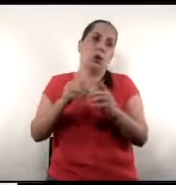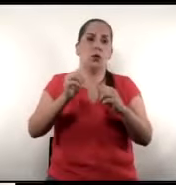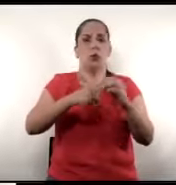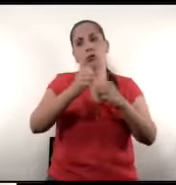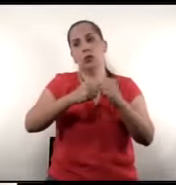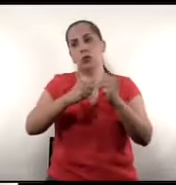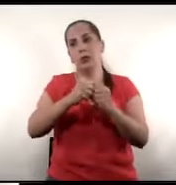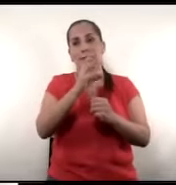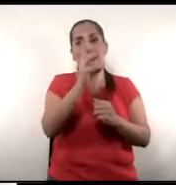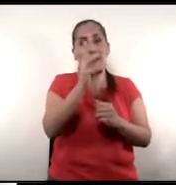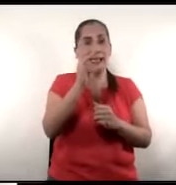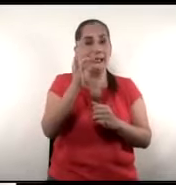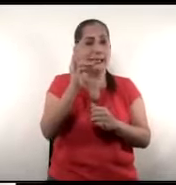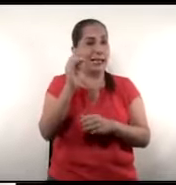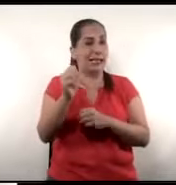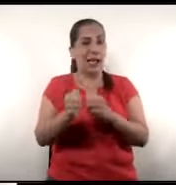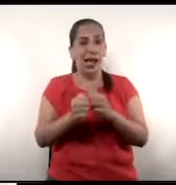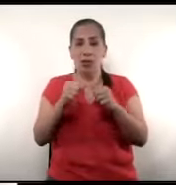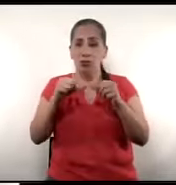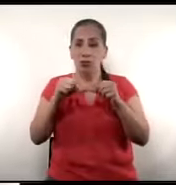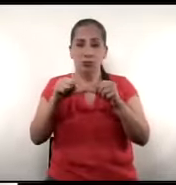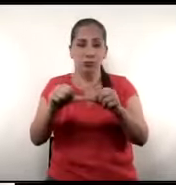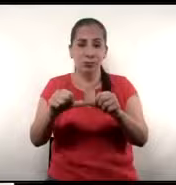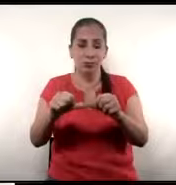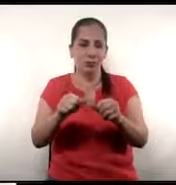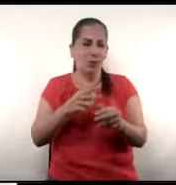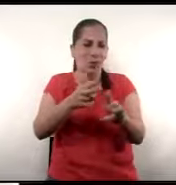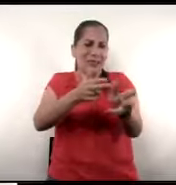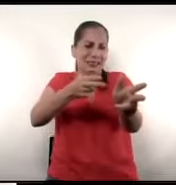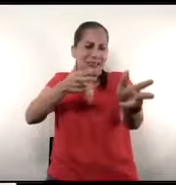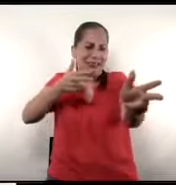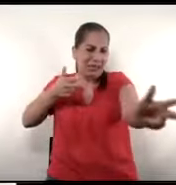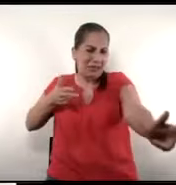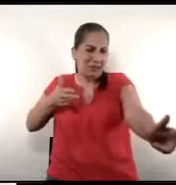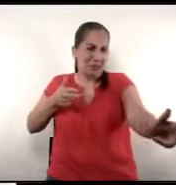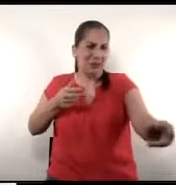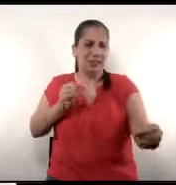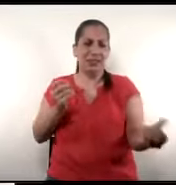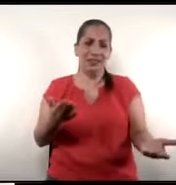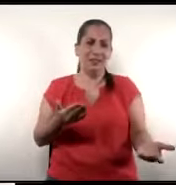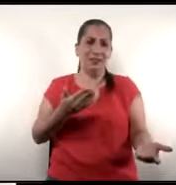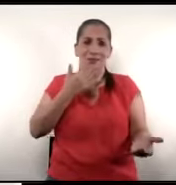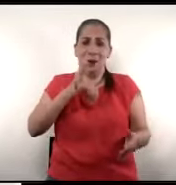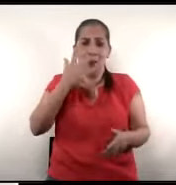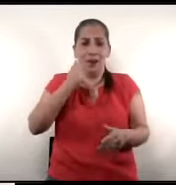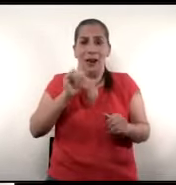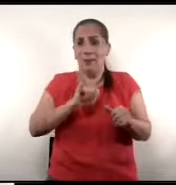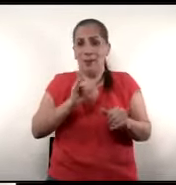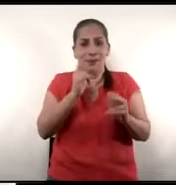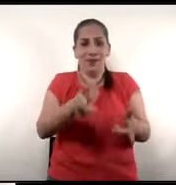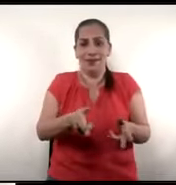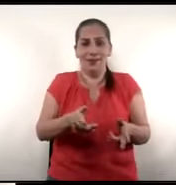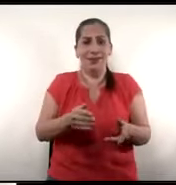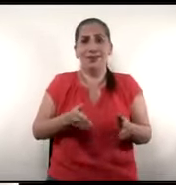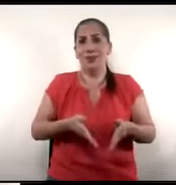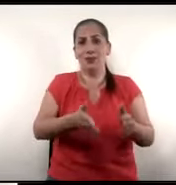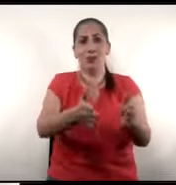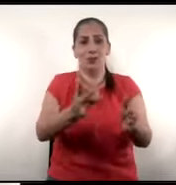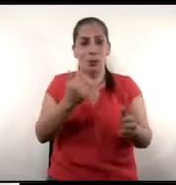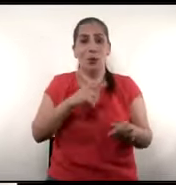con las pegas de tráfico que se hacen, con el daño a las carreteras y con el daño a la propia infraestructura, porque cuando ya usted la llega